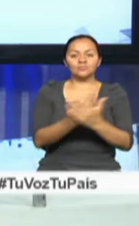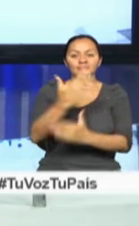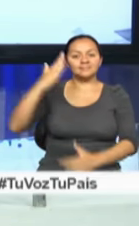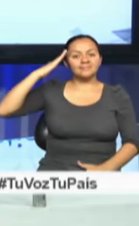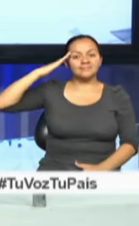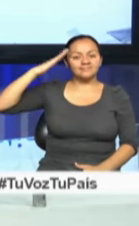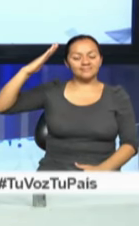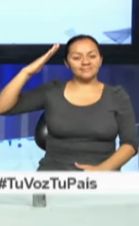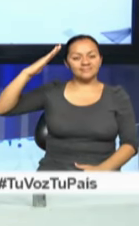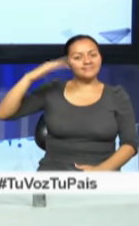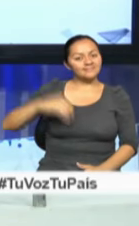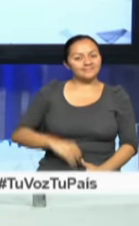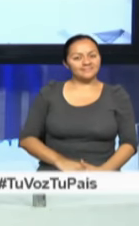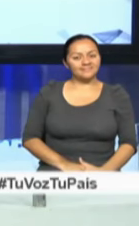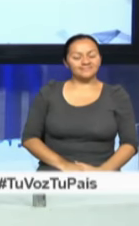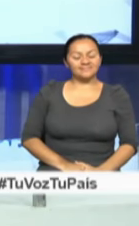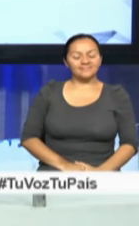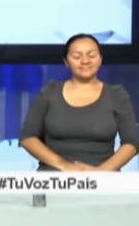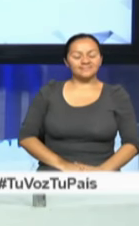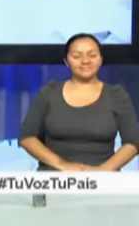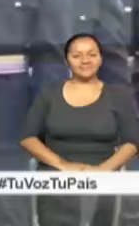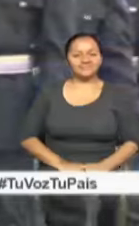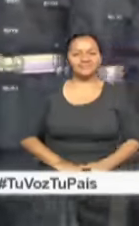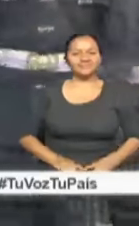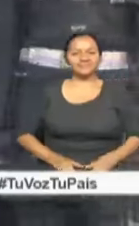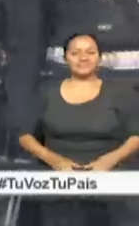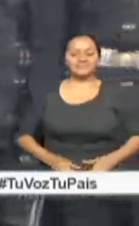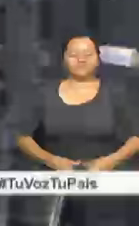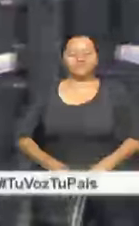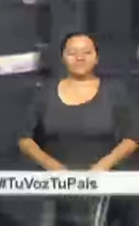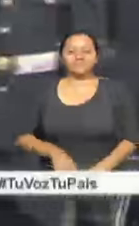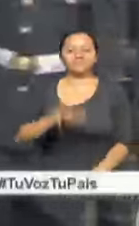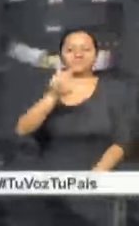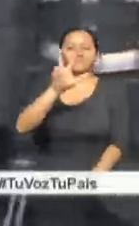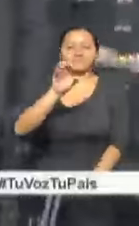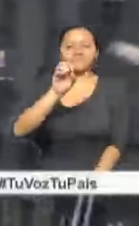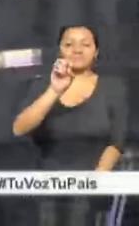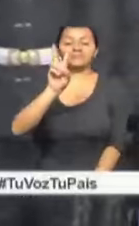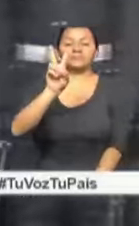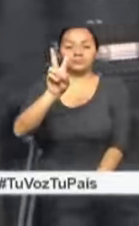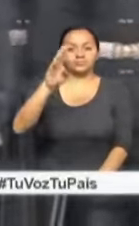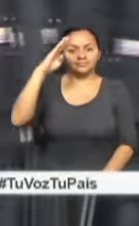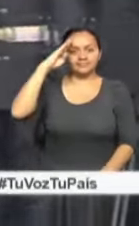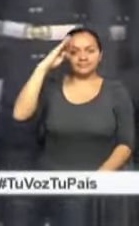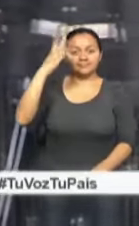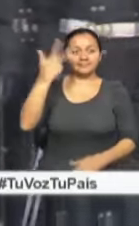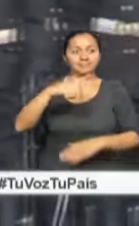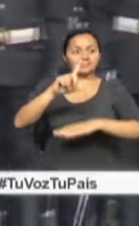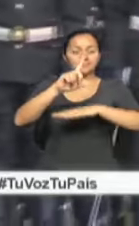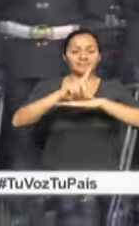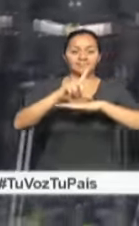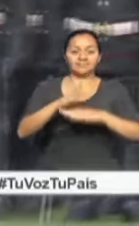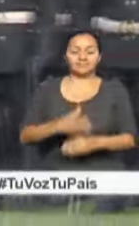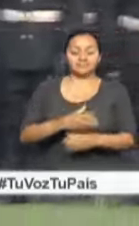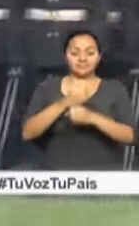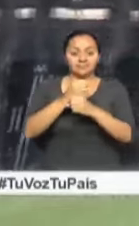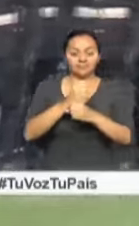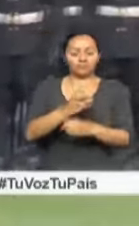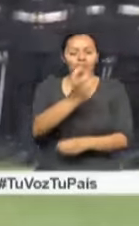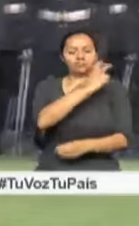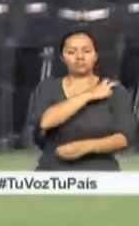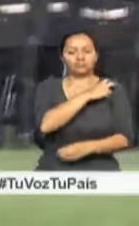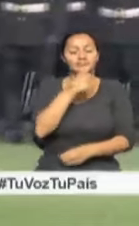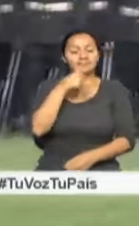nuevos subtenientes de la Policía Nacional. 302 subtenientes licenciados en Seguridad Ciudadana se incorporaron a